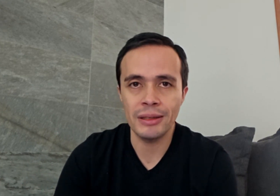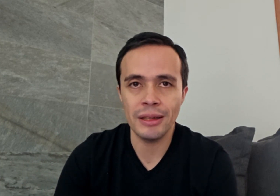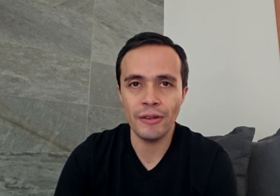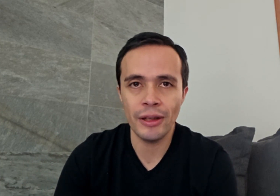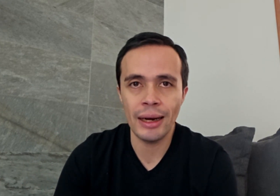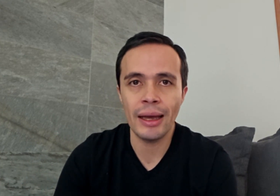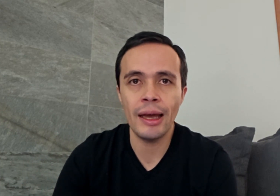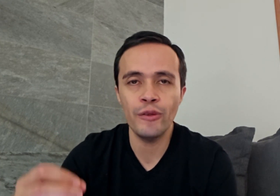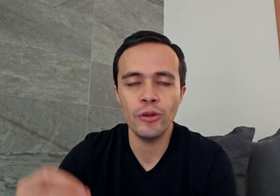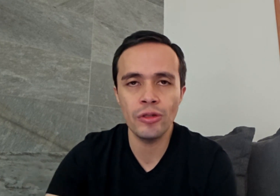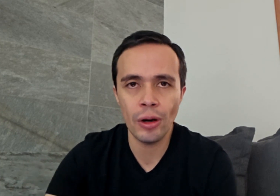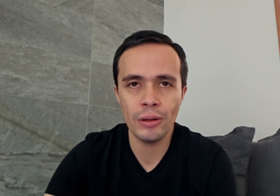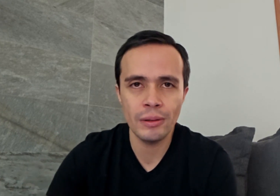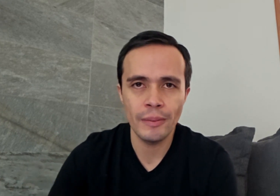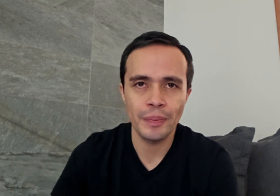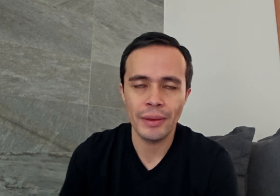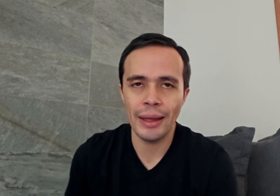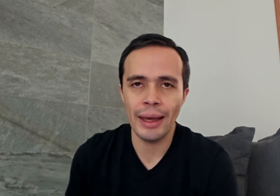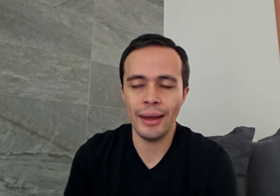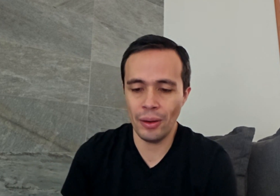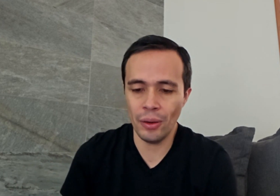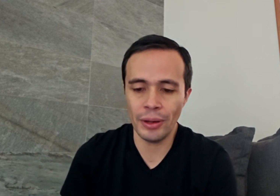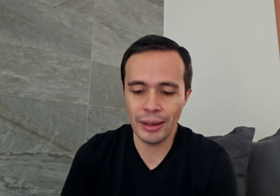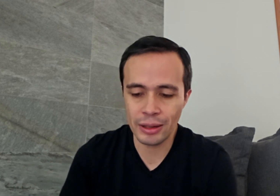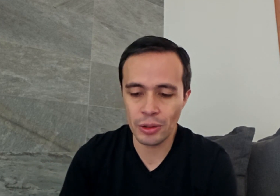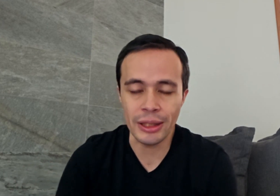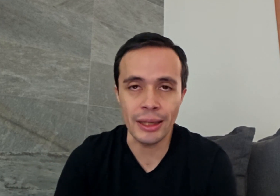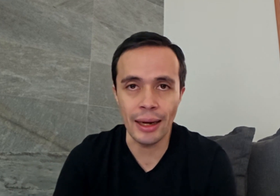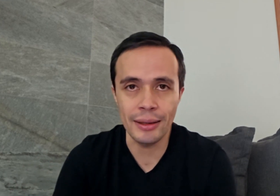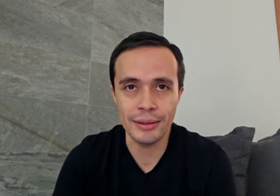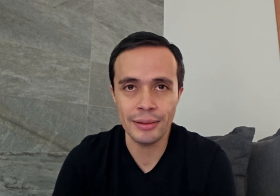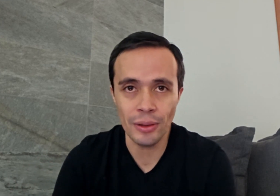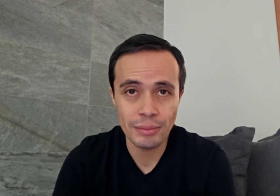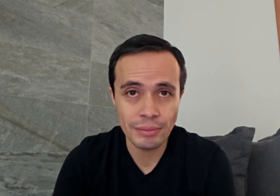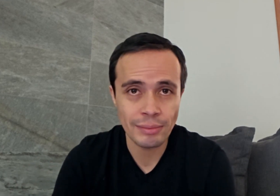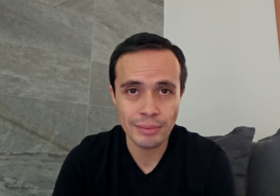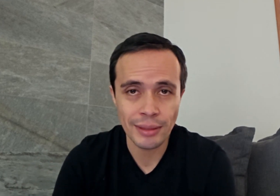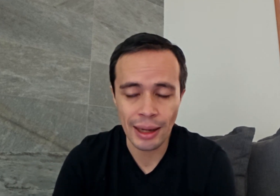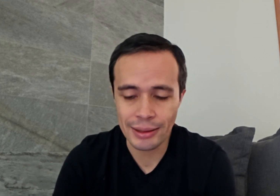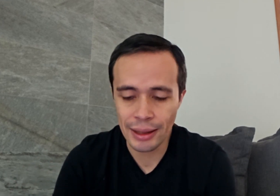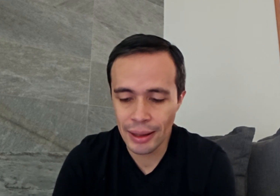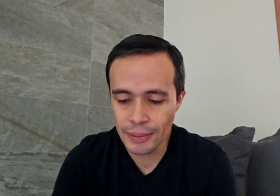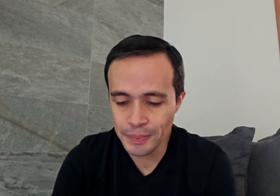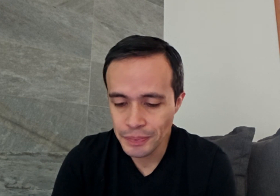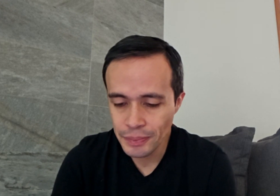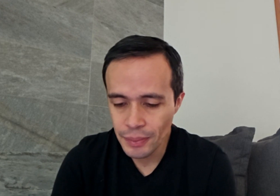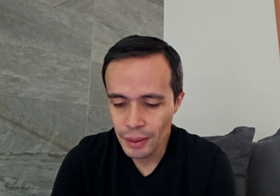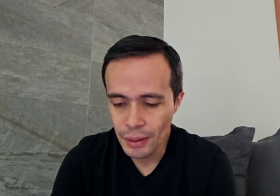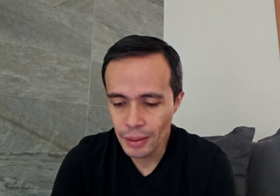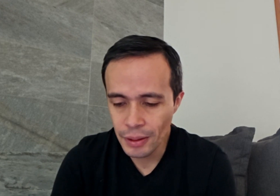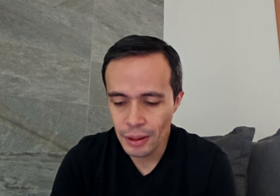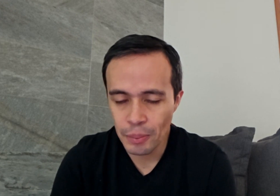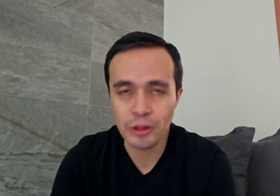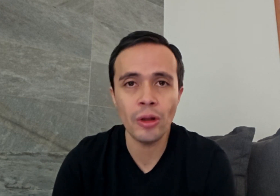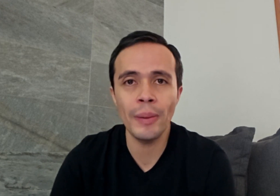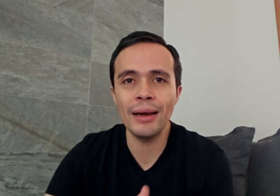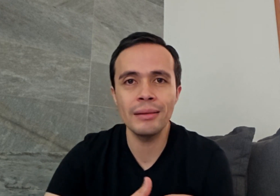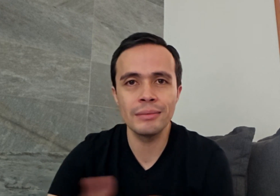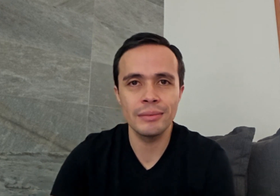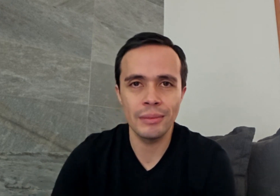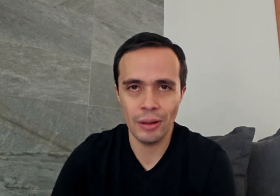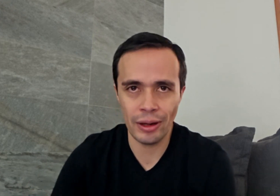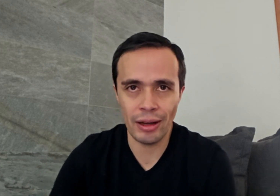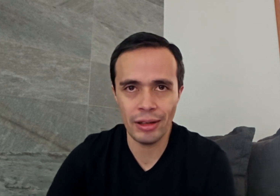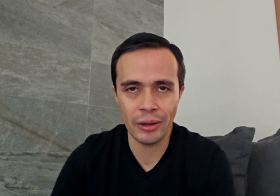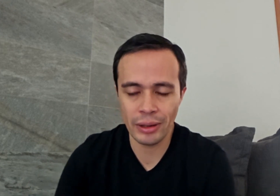la presencia federal en función de órdenes judiciales, ¿no? Así que, pues todo